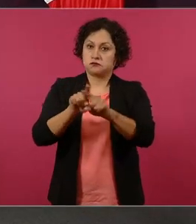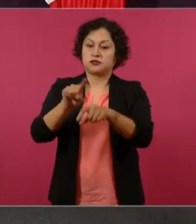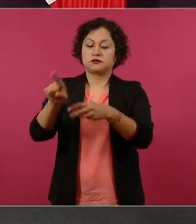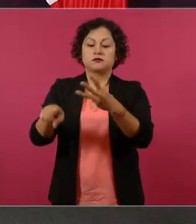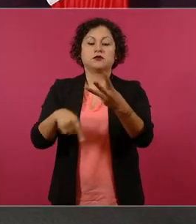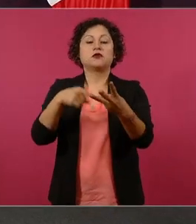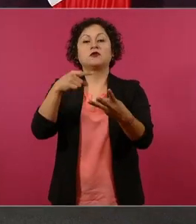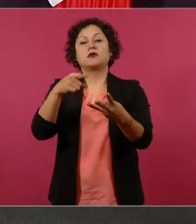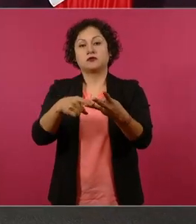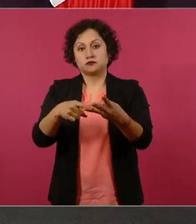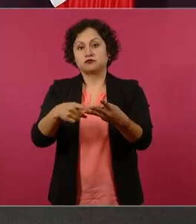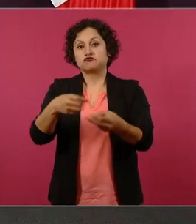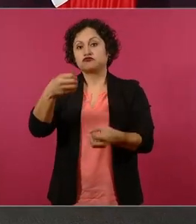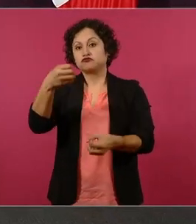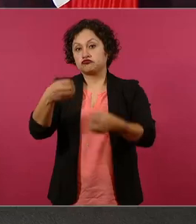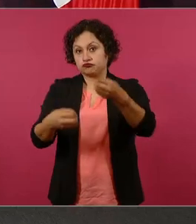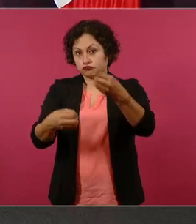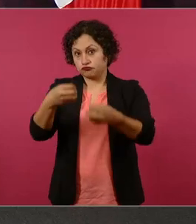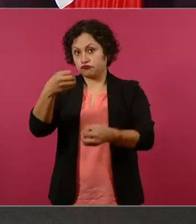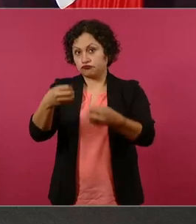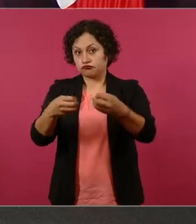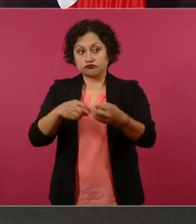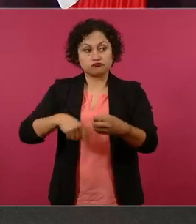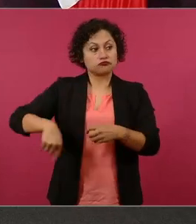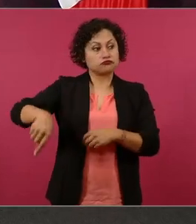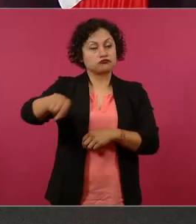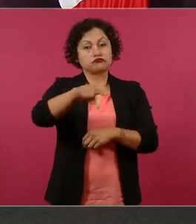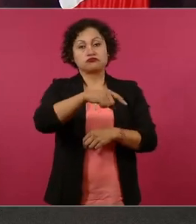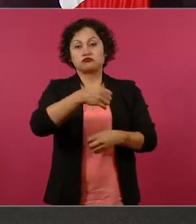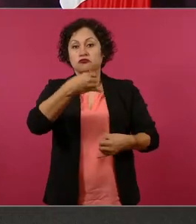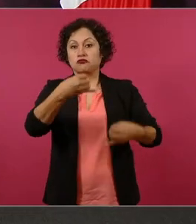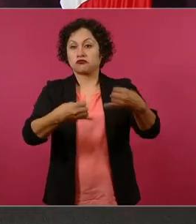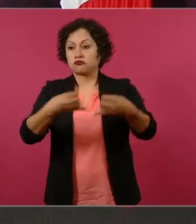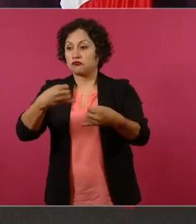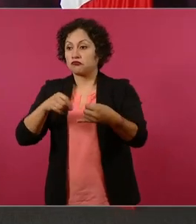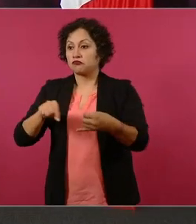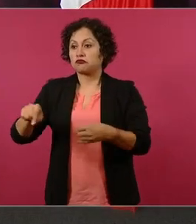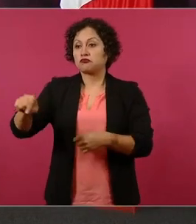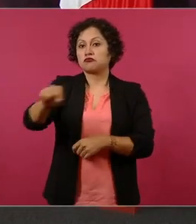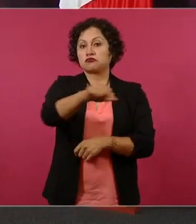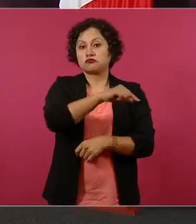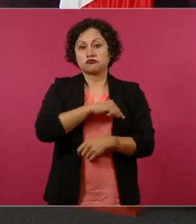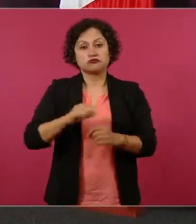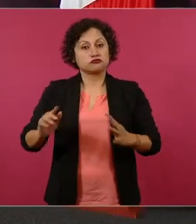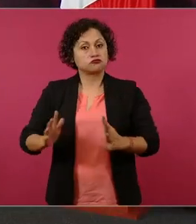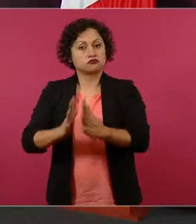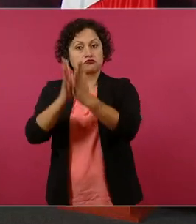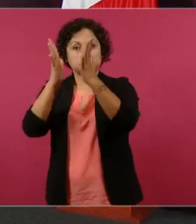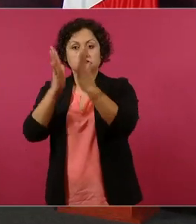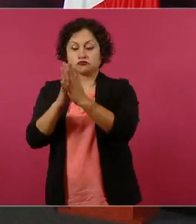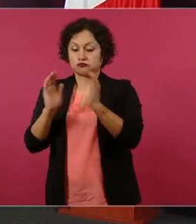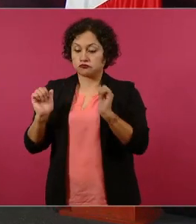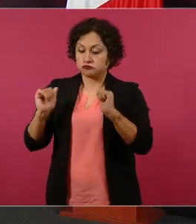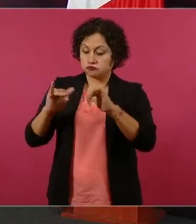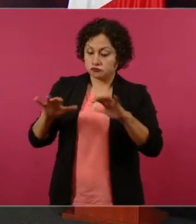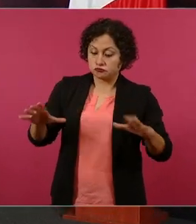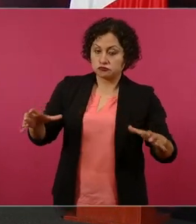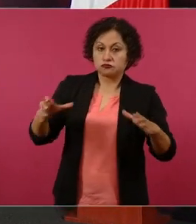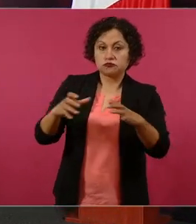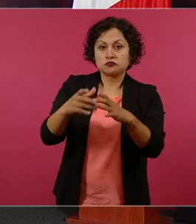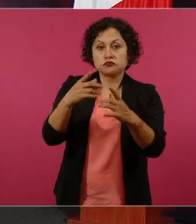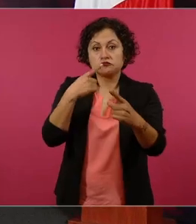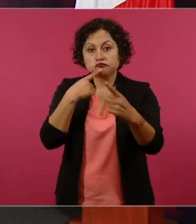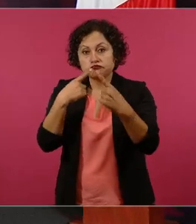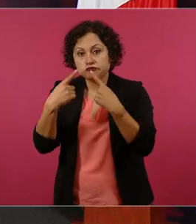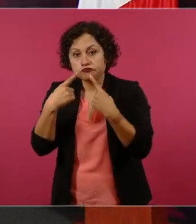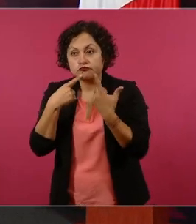magistrados y que estén eh dialogando eh debatiendo